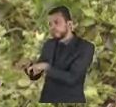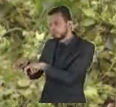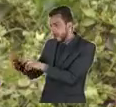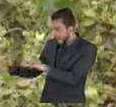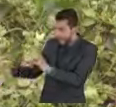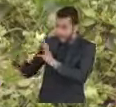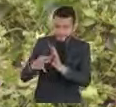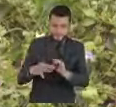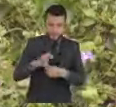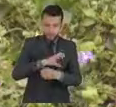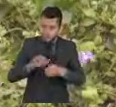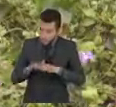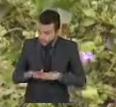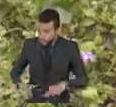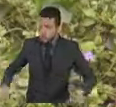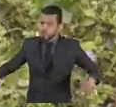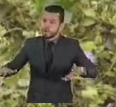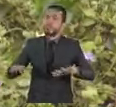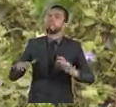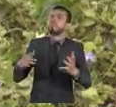conurbaciones de facto a expensas de los otros.